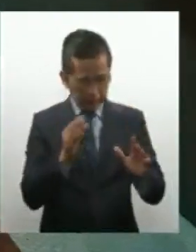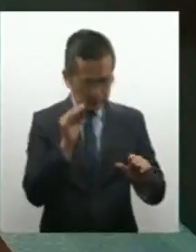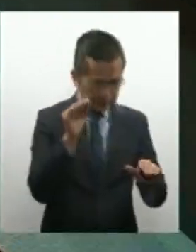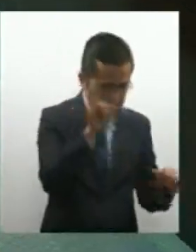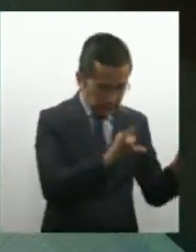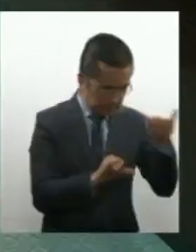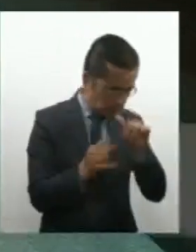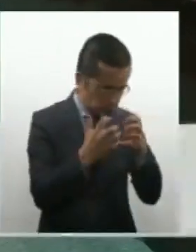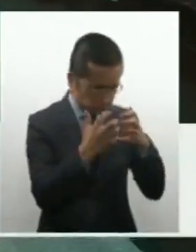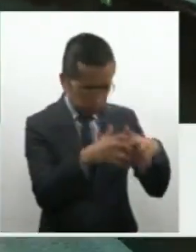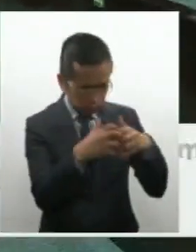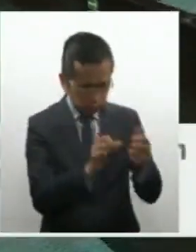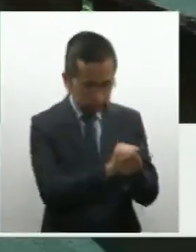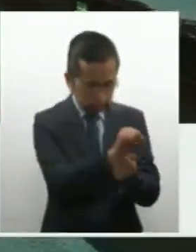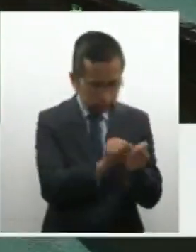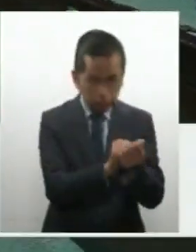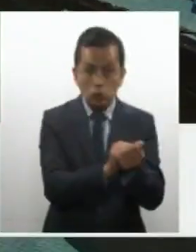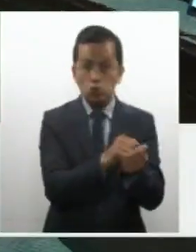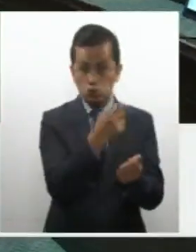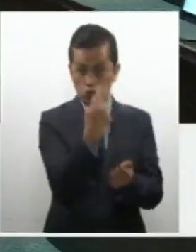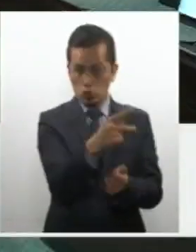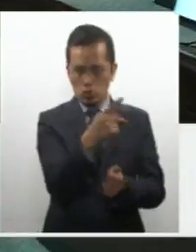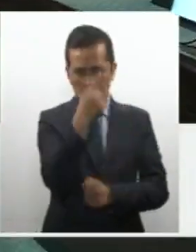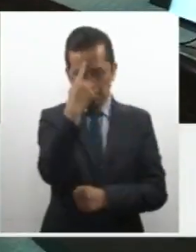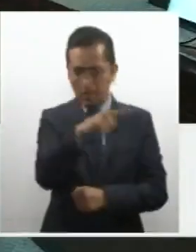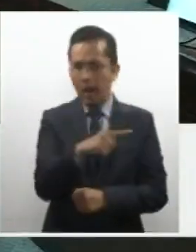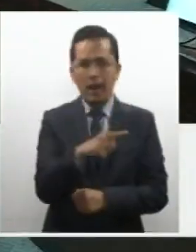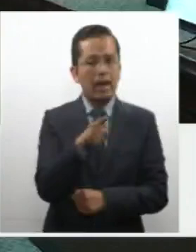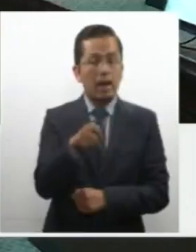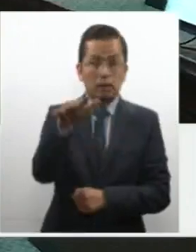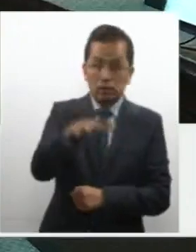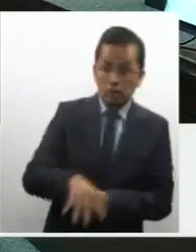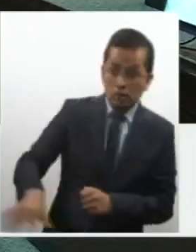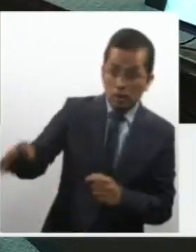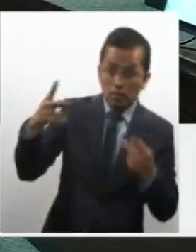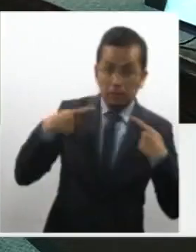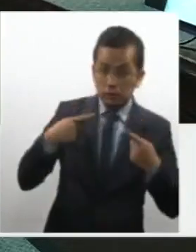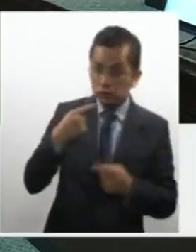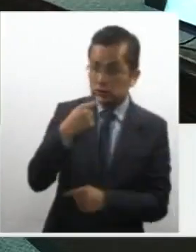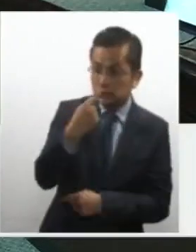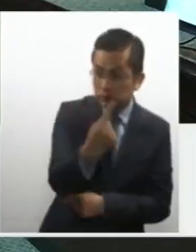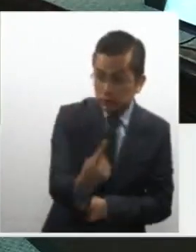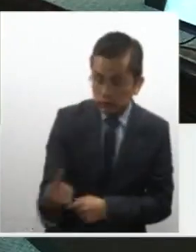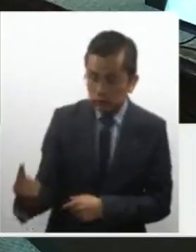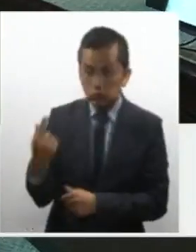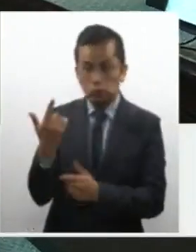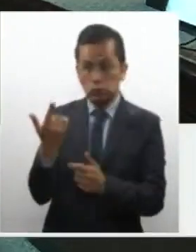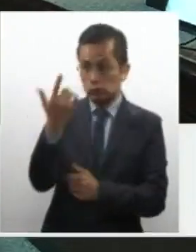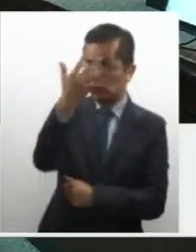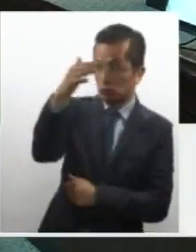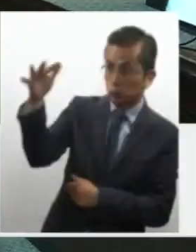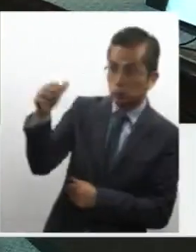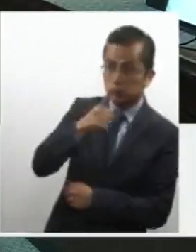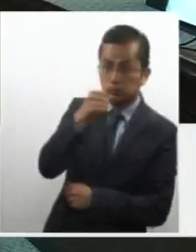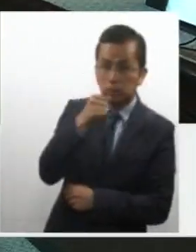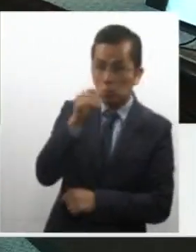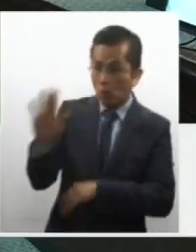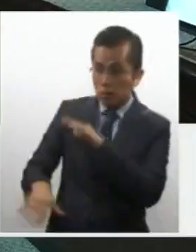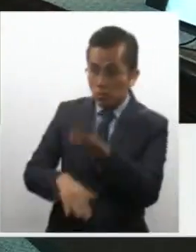hidrodesulfurizadoras en sus plantas para evitar la muerte temprana de niños y sobre todo adultos